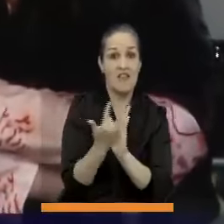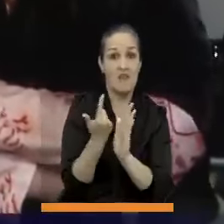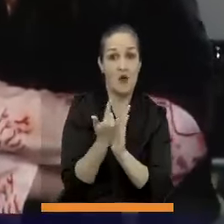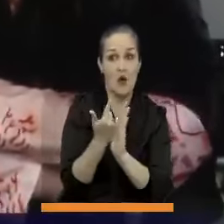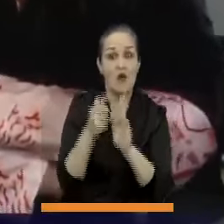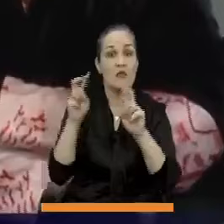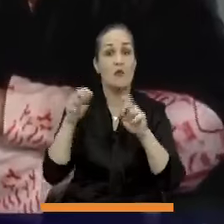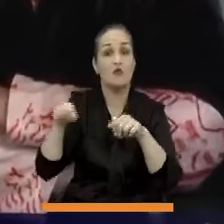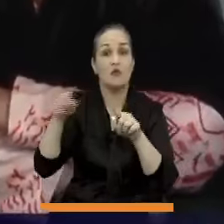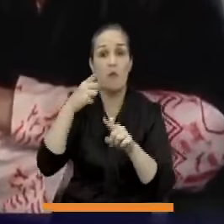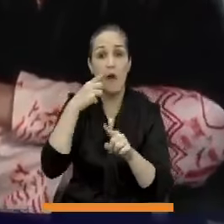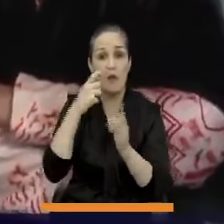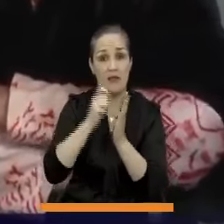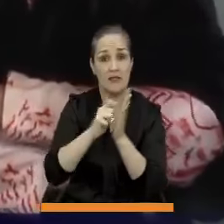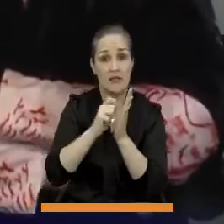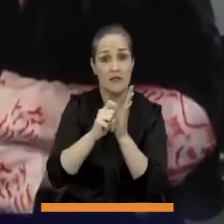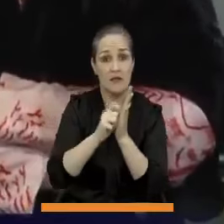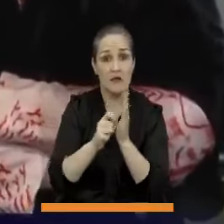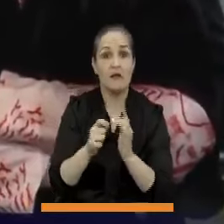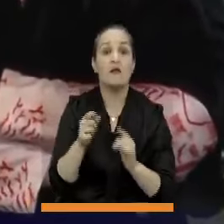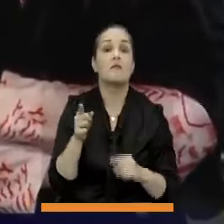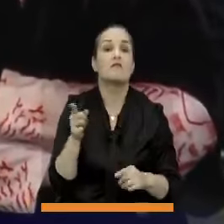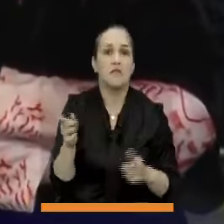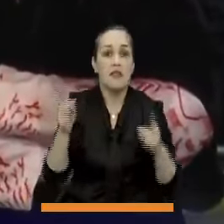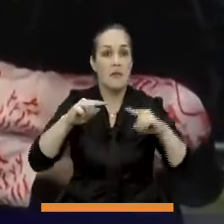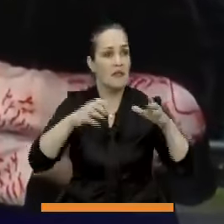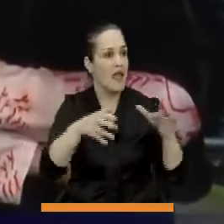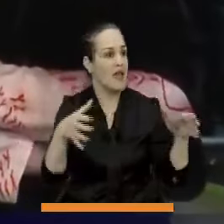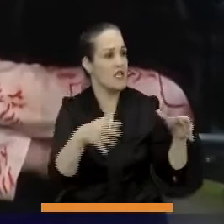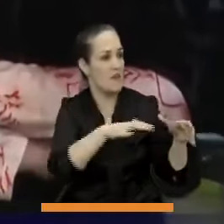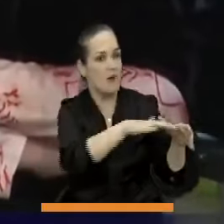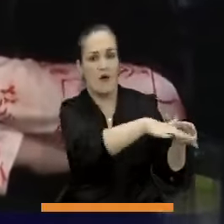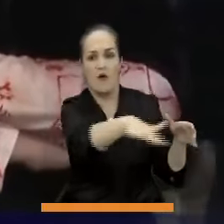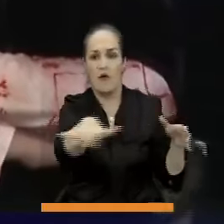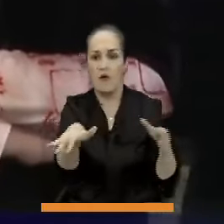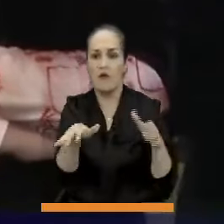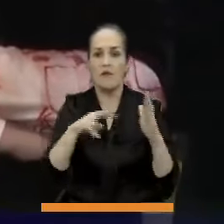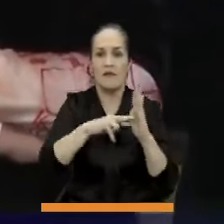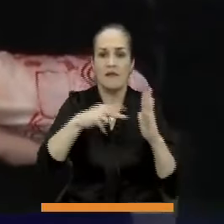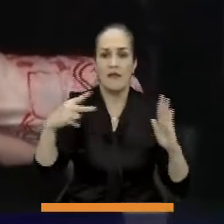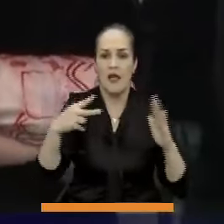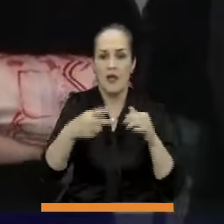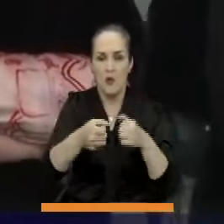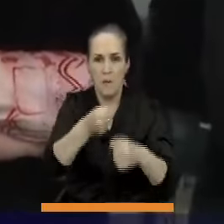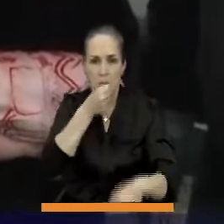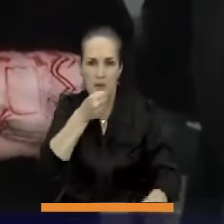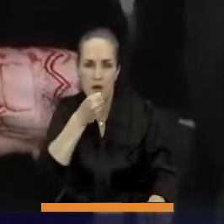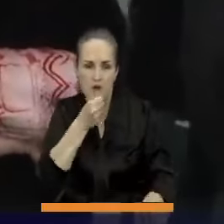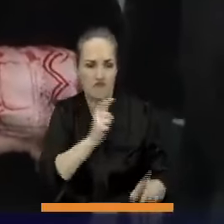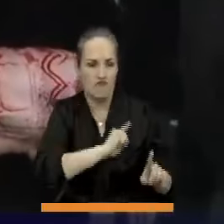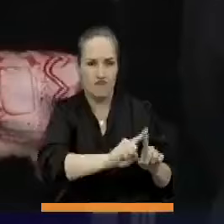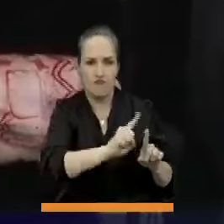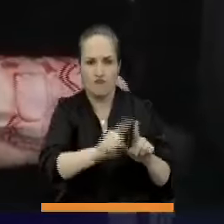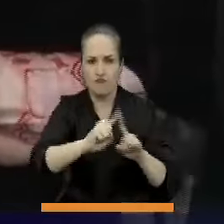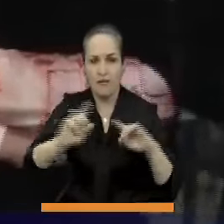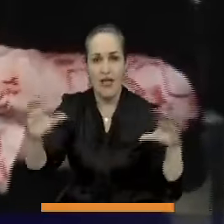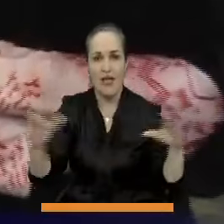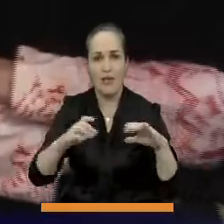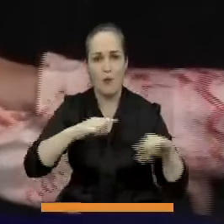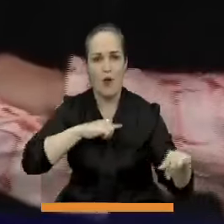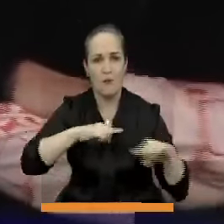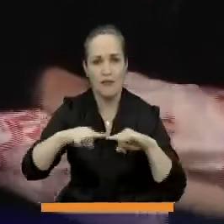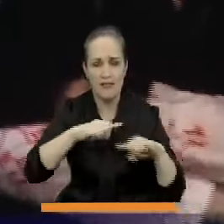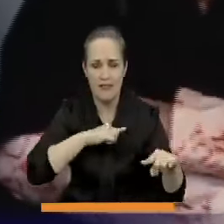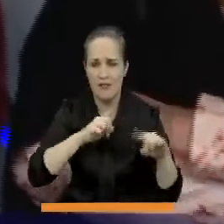papá. Estuvo con nosotros todo el equipo técnico, el equipo periodístico, el equipo